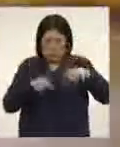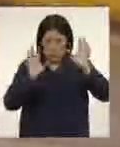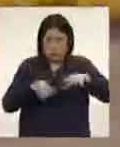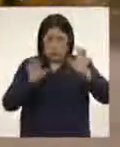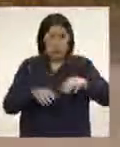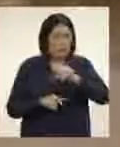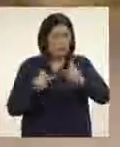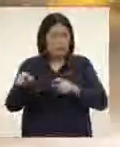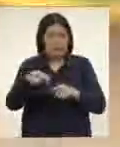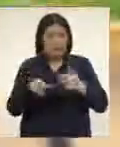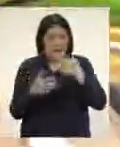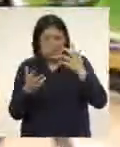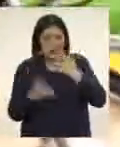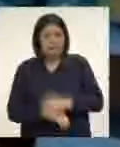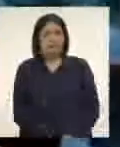población.